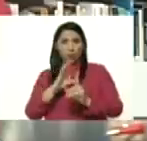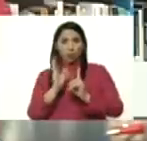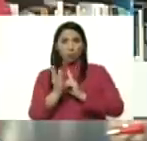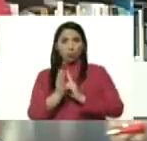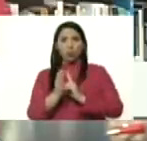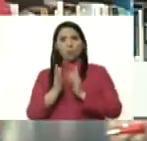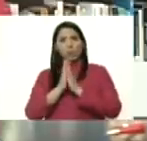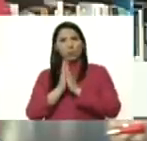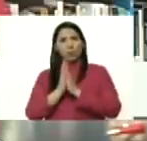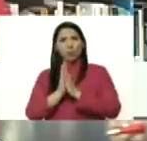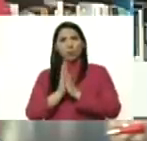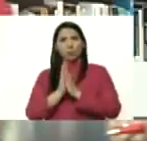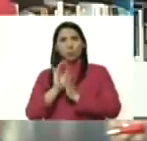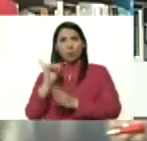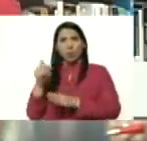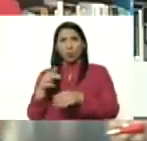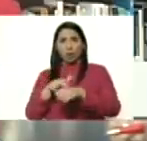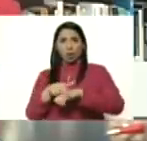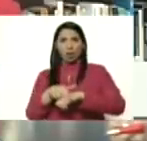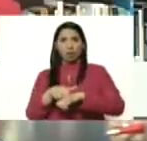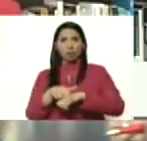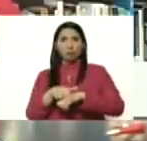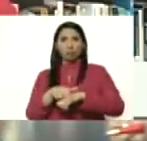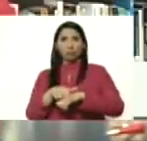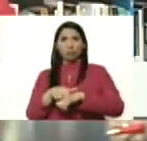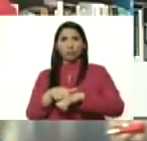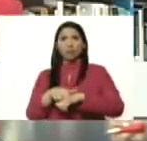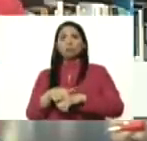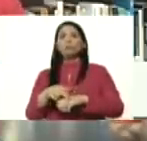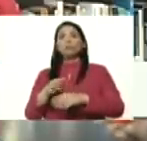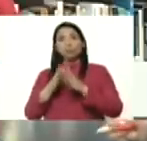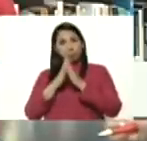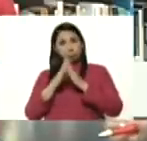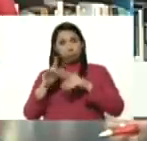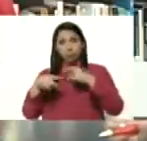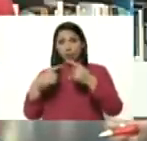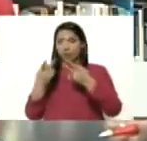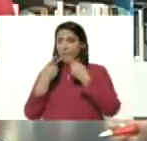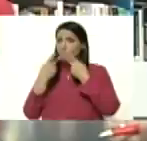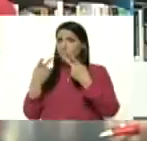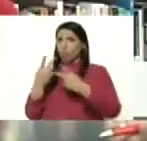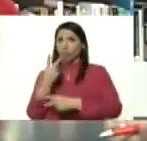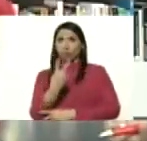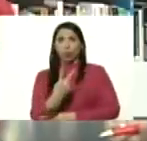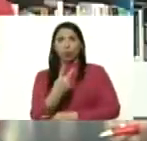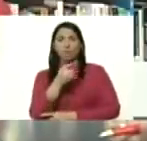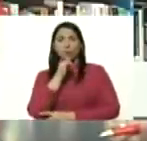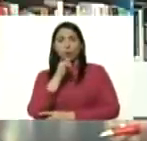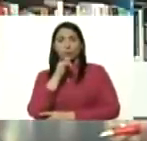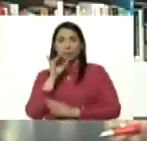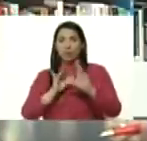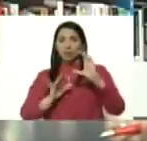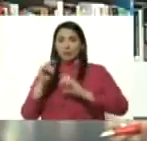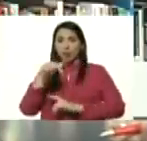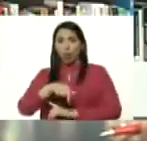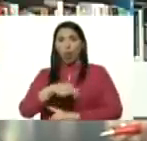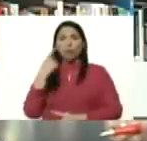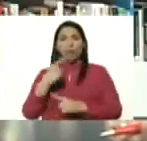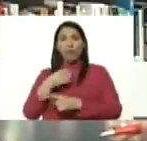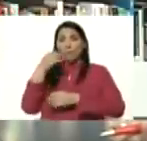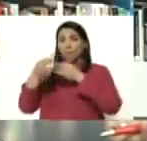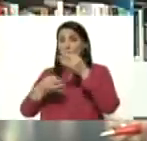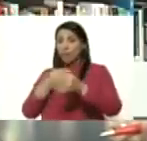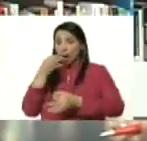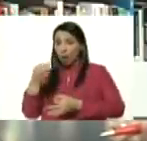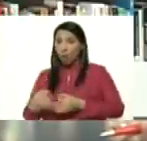comenta, hazte una buena rueda de prensa mañana, comentar estos dos informes científicos, los de hoy, bien